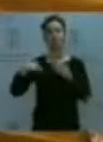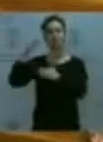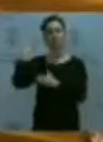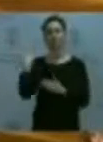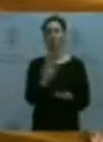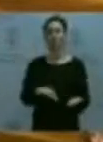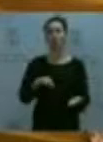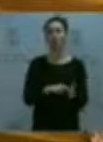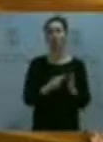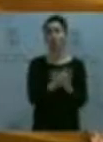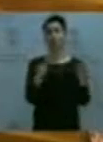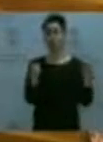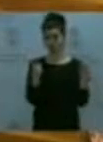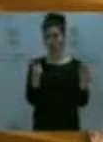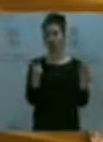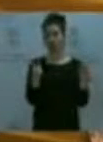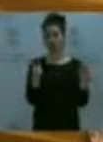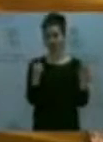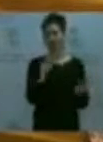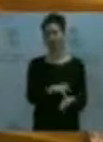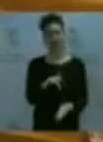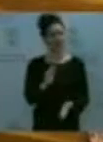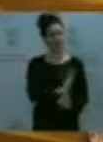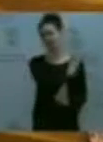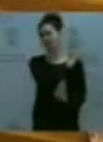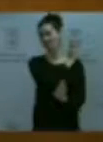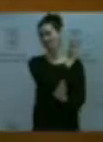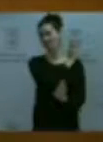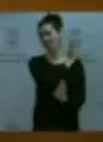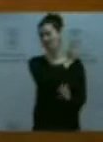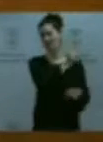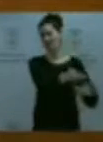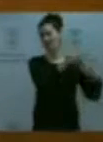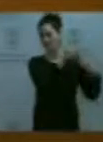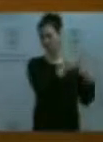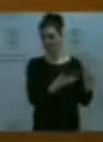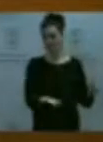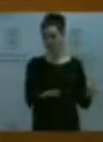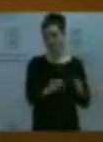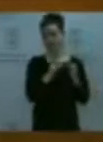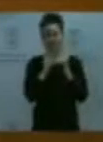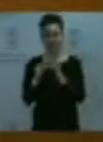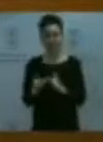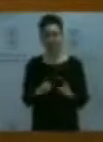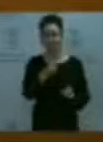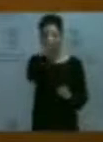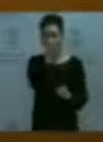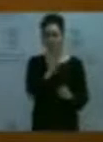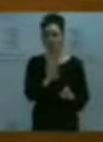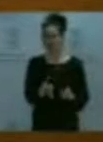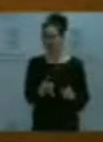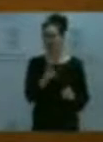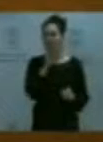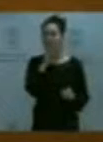ya? Era Javier Fernández, el líder socialista nacional. ¿Dónde quedó ya el